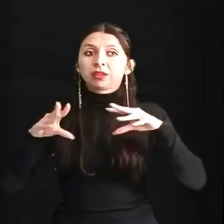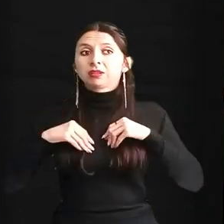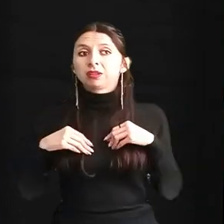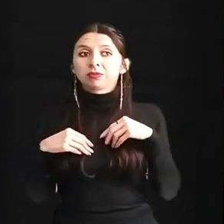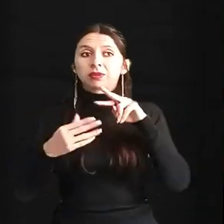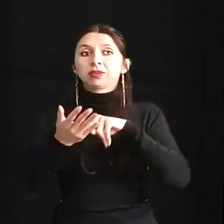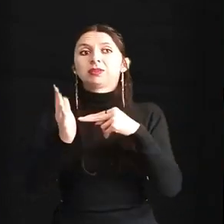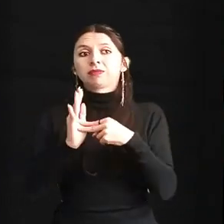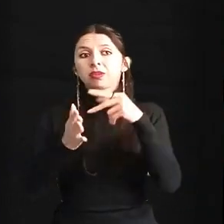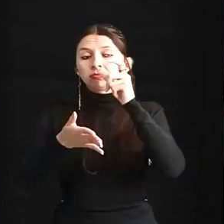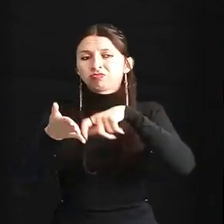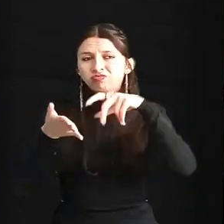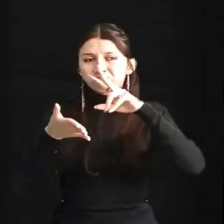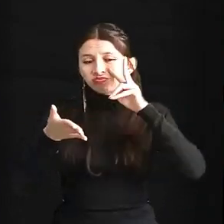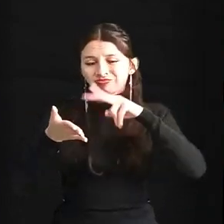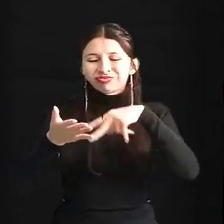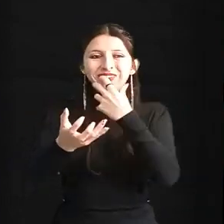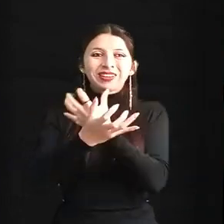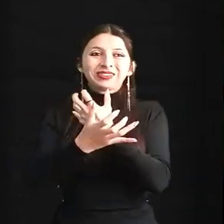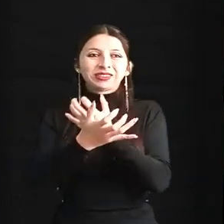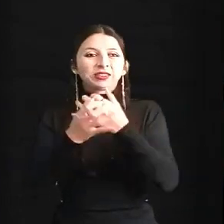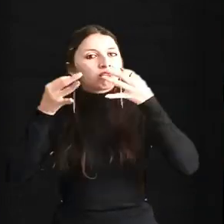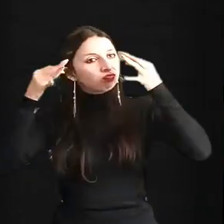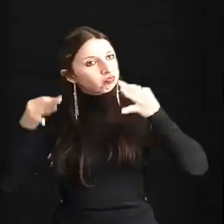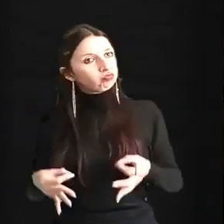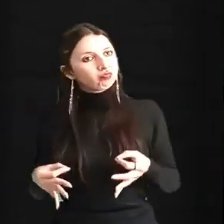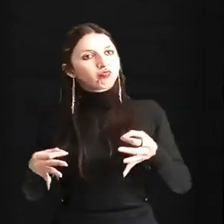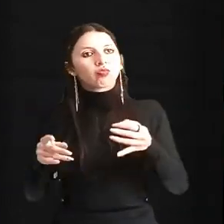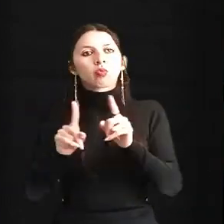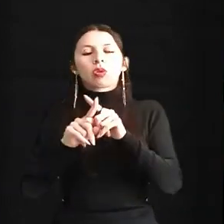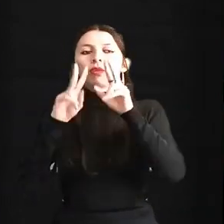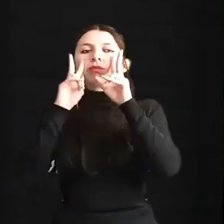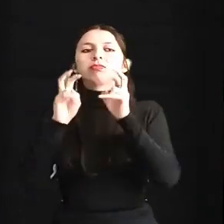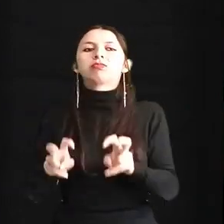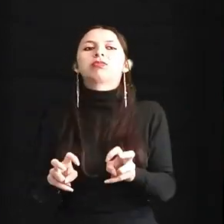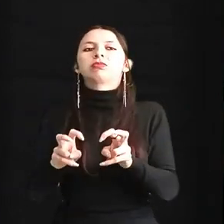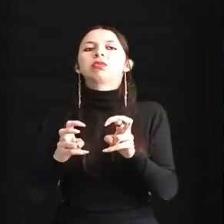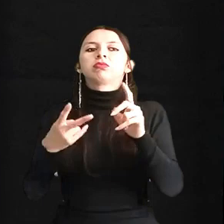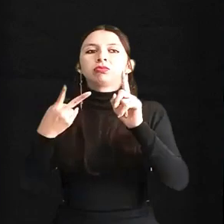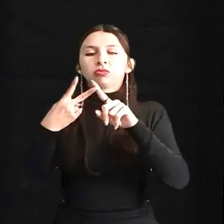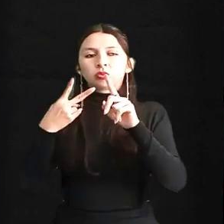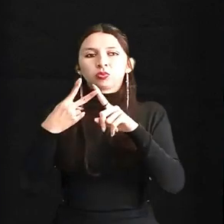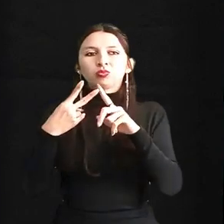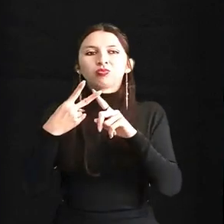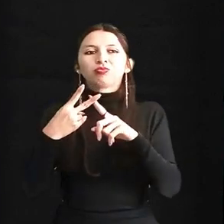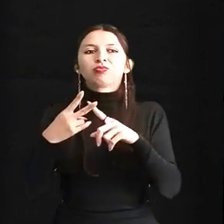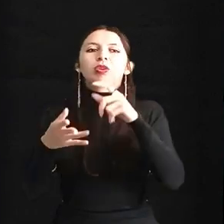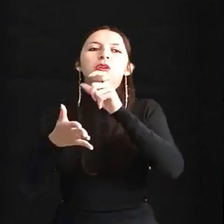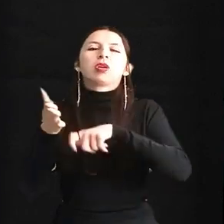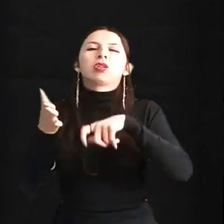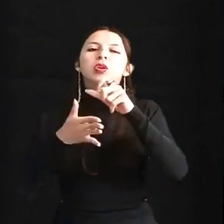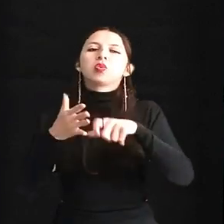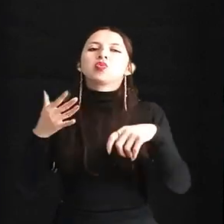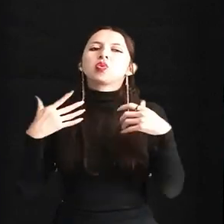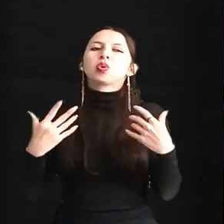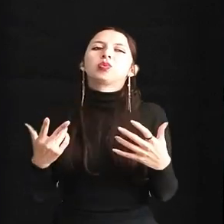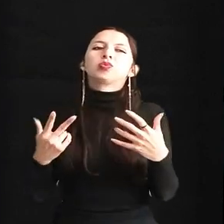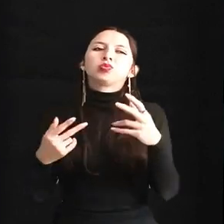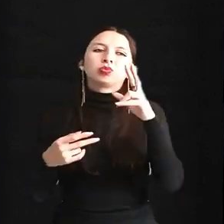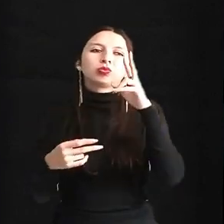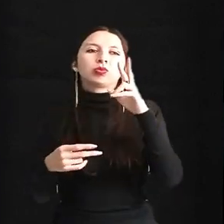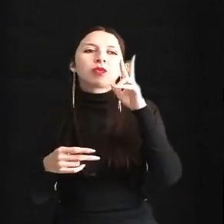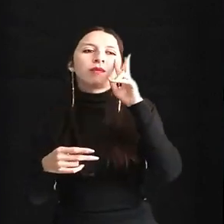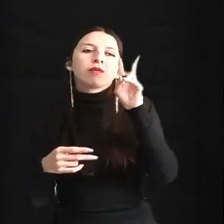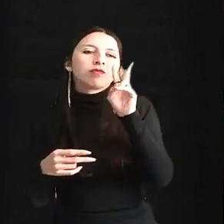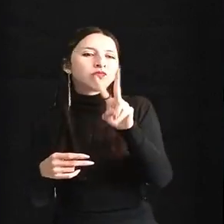artículos estamos recibiendo estamos recibiendo artículos científicos originales productos e investigación estamos recibiendo artículos